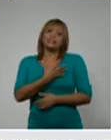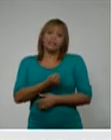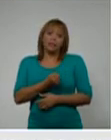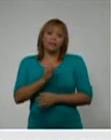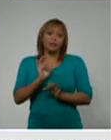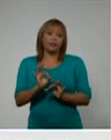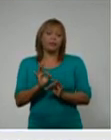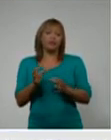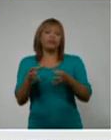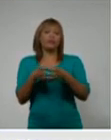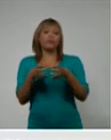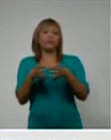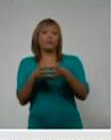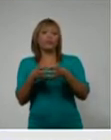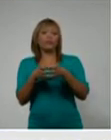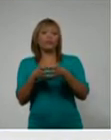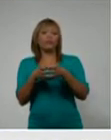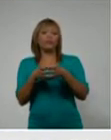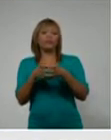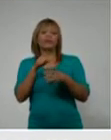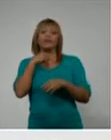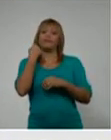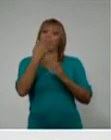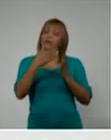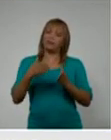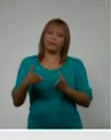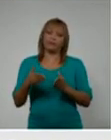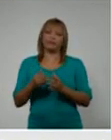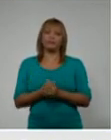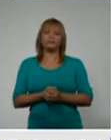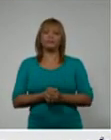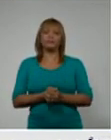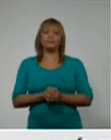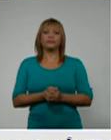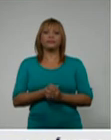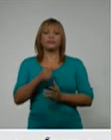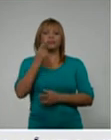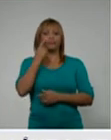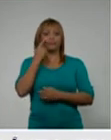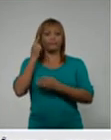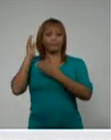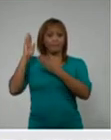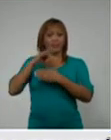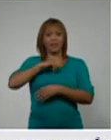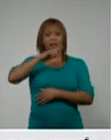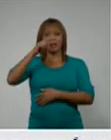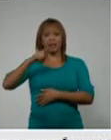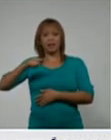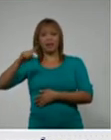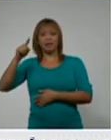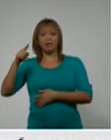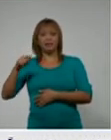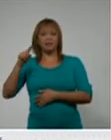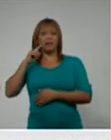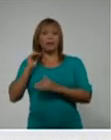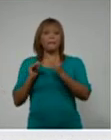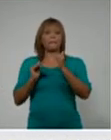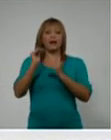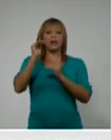un grupo de fallecidos. Entonces, como ustedes ven, tuvimos el mayor